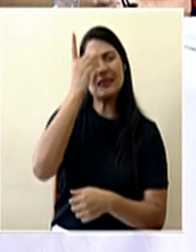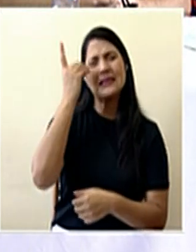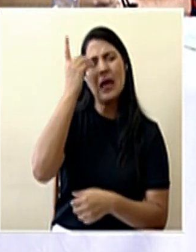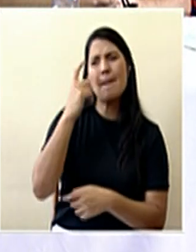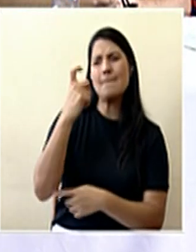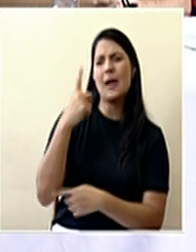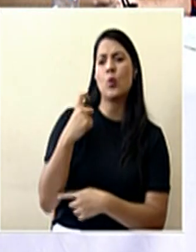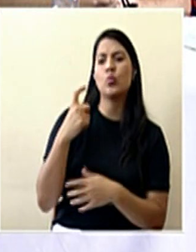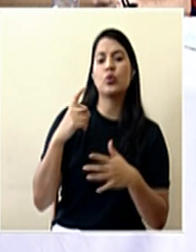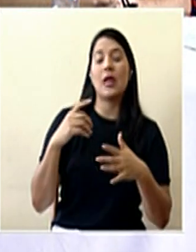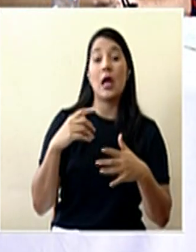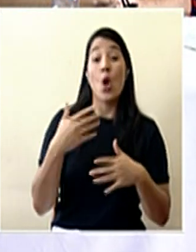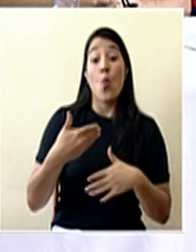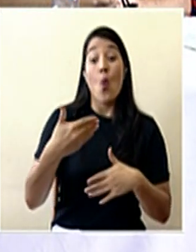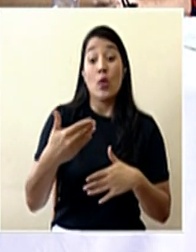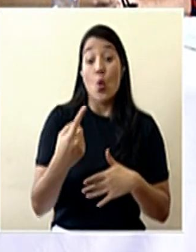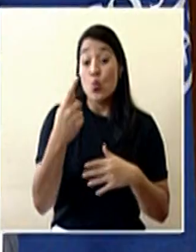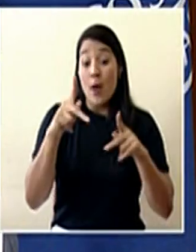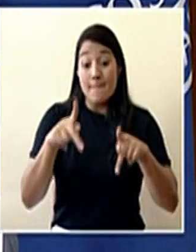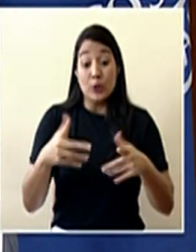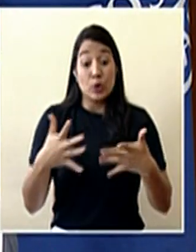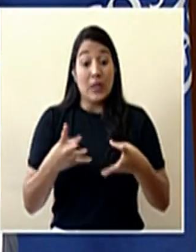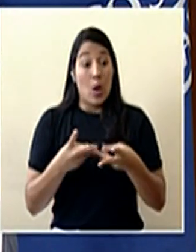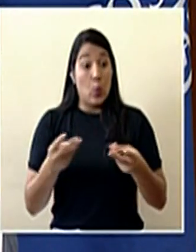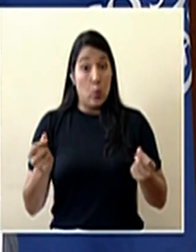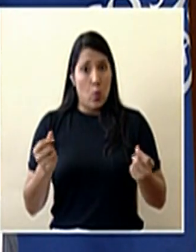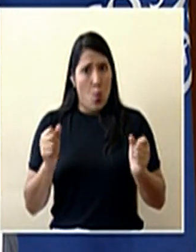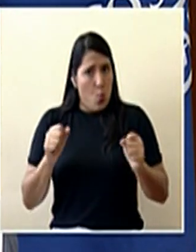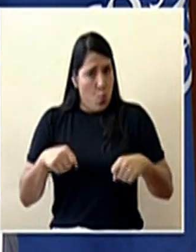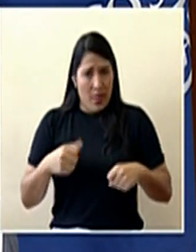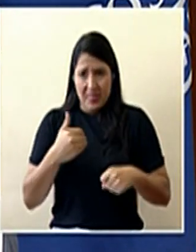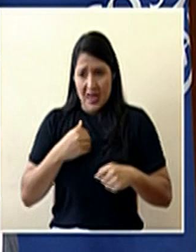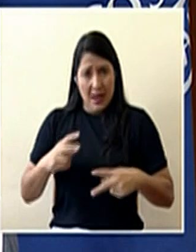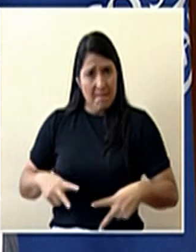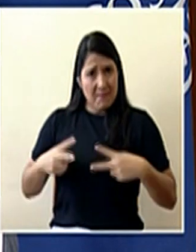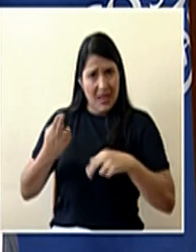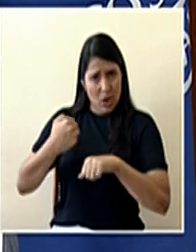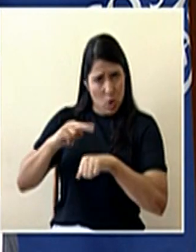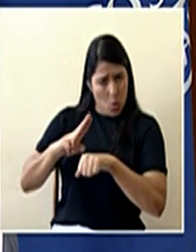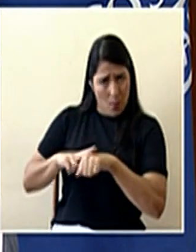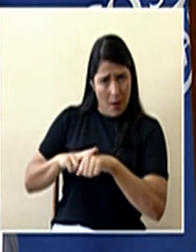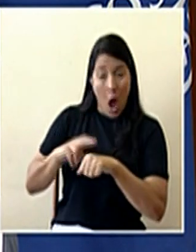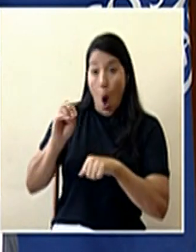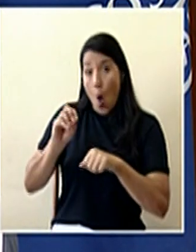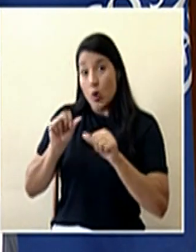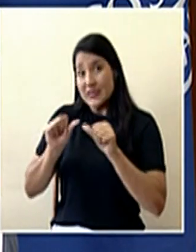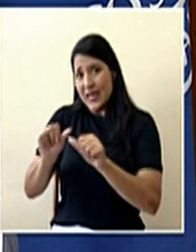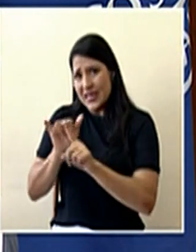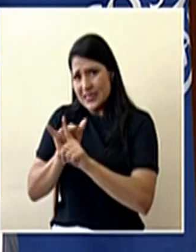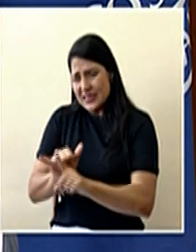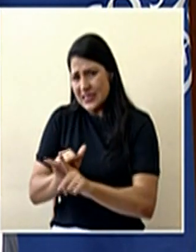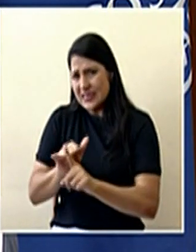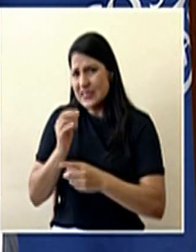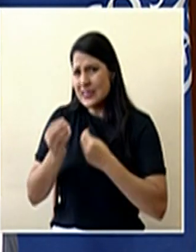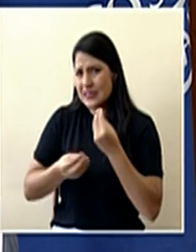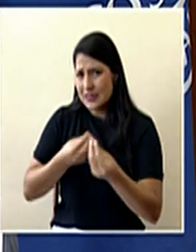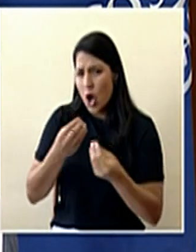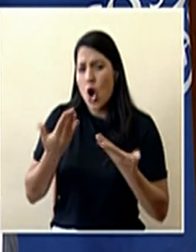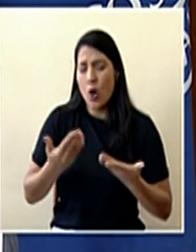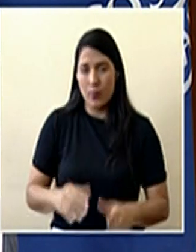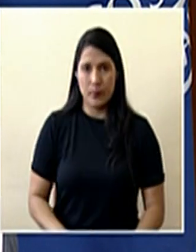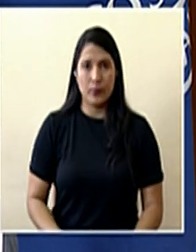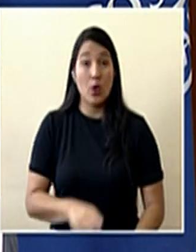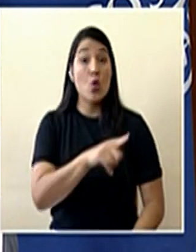paciente recuperado. ¿Pueden hacer vida normal inmediatamente? ¿Tienen que mantener algún reposo o aislamiento? Recordemos que